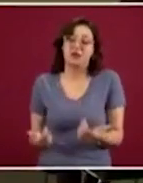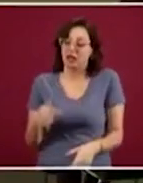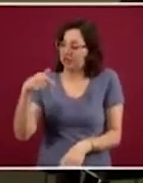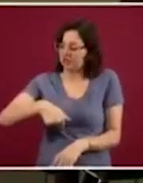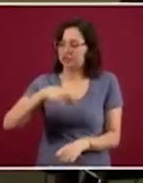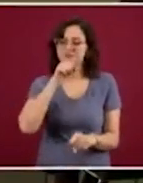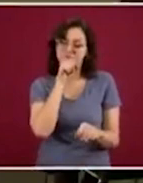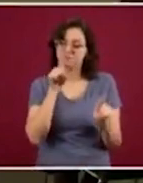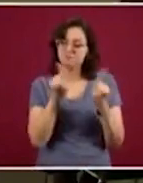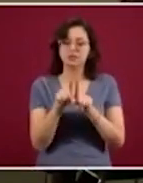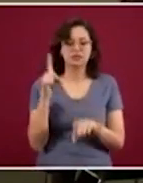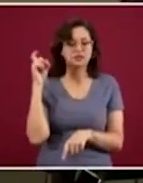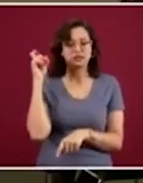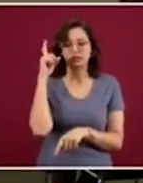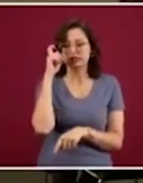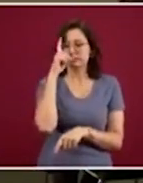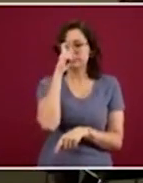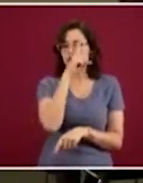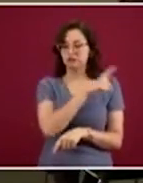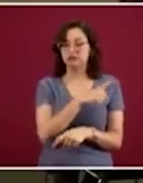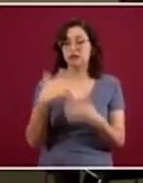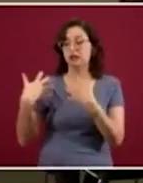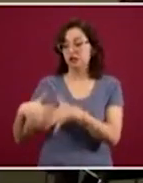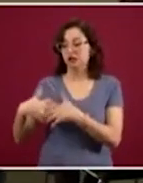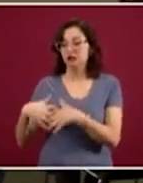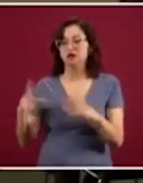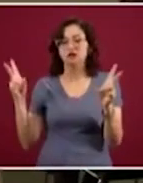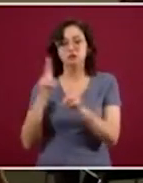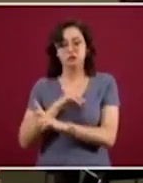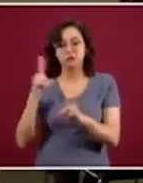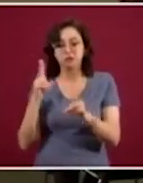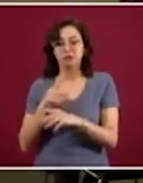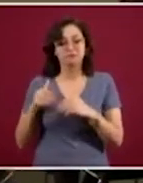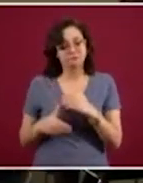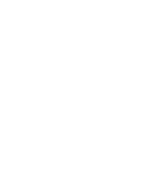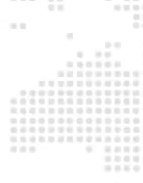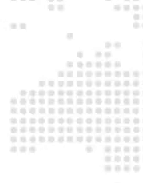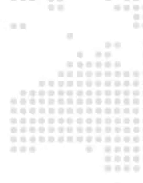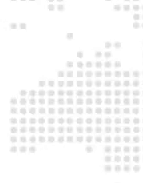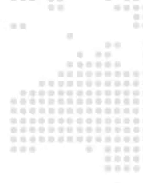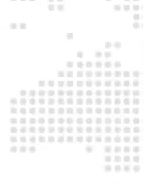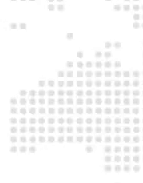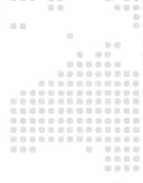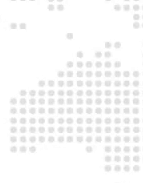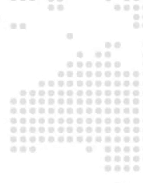los ventiladores estos se encuentran en proceso